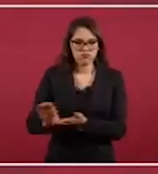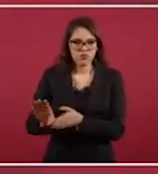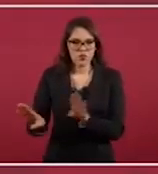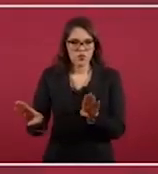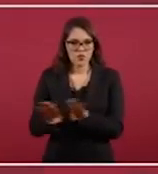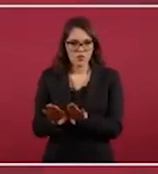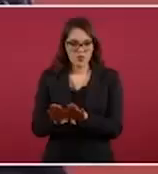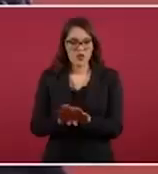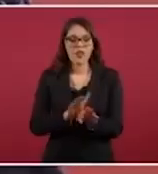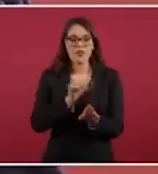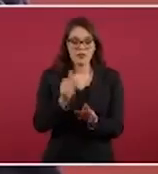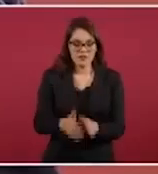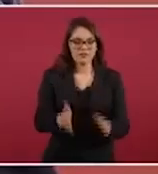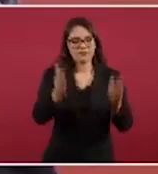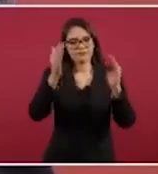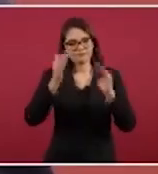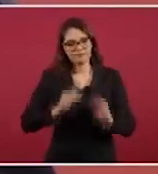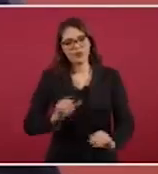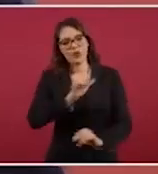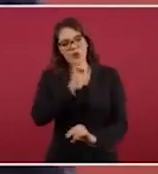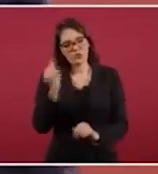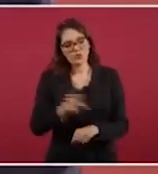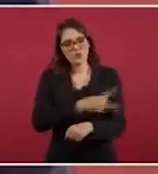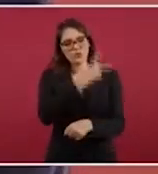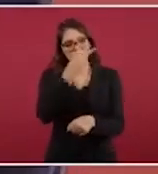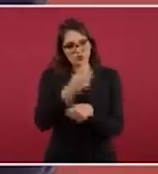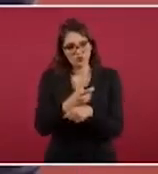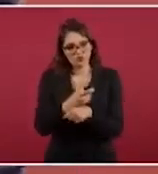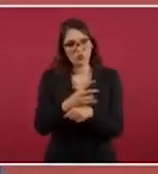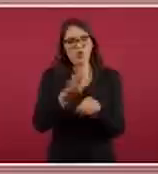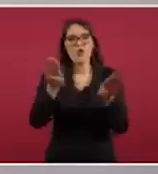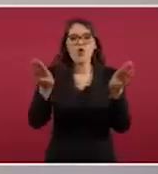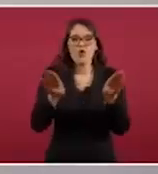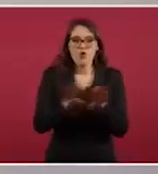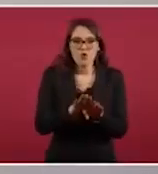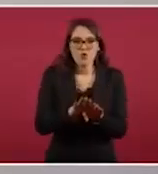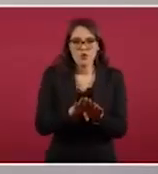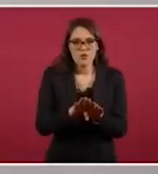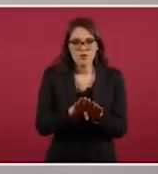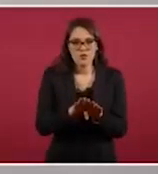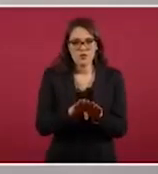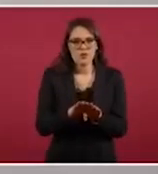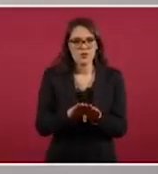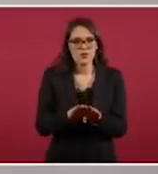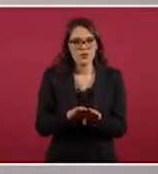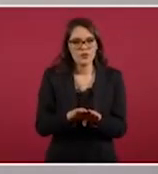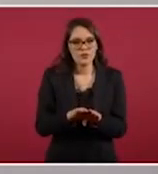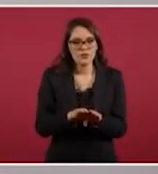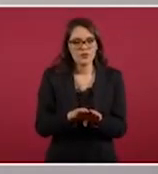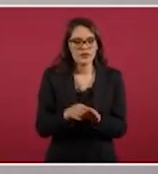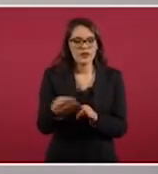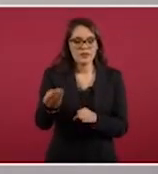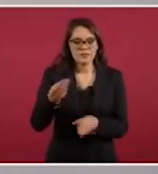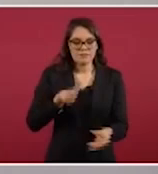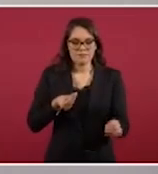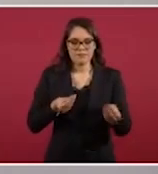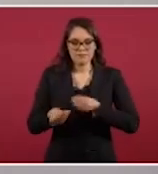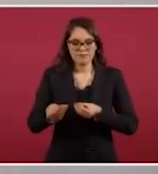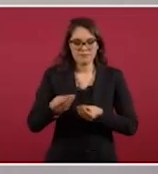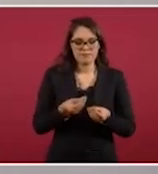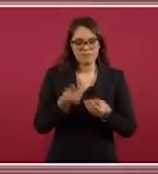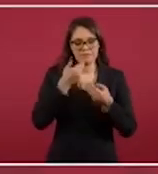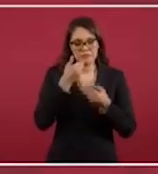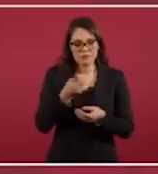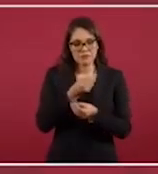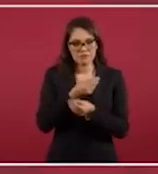estamos pensando en una segunda etapa en poder recibir y distribuir remesas,